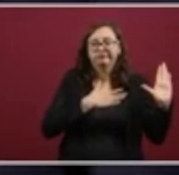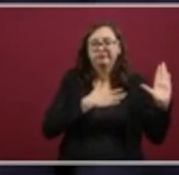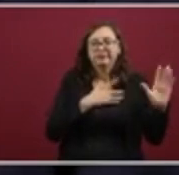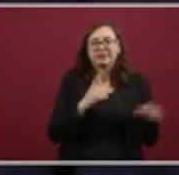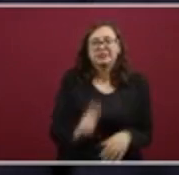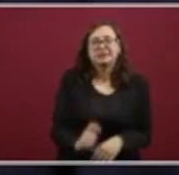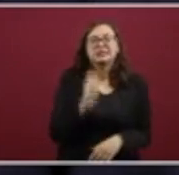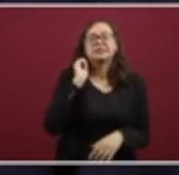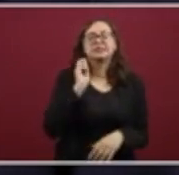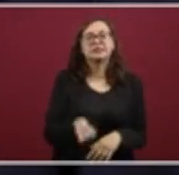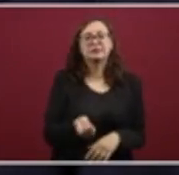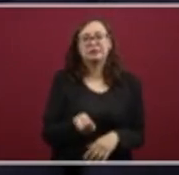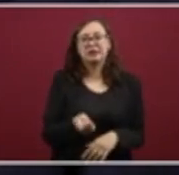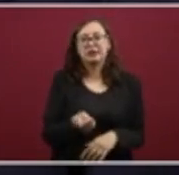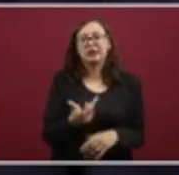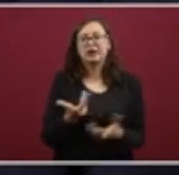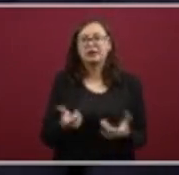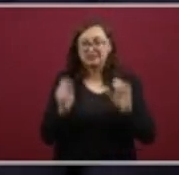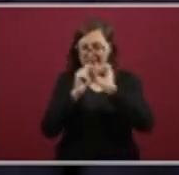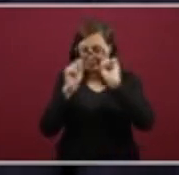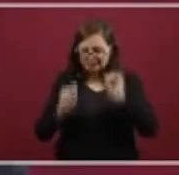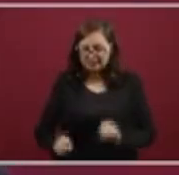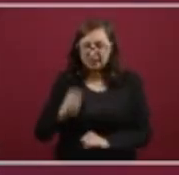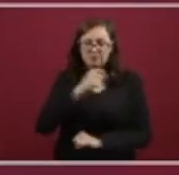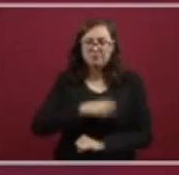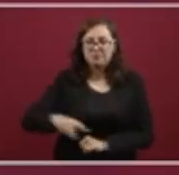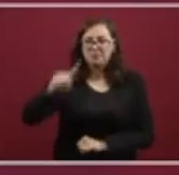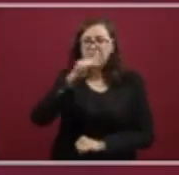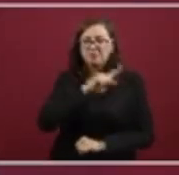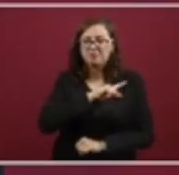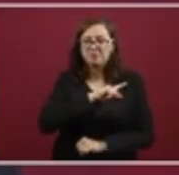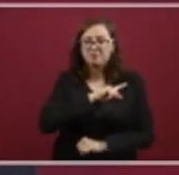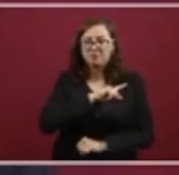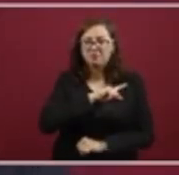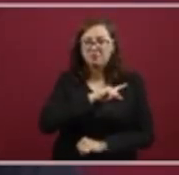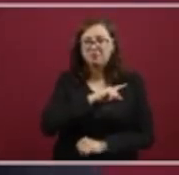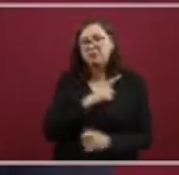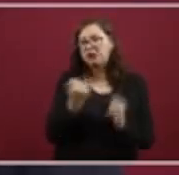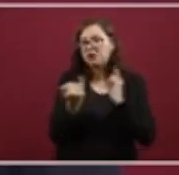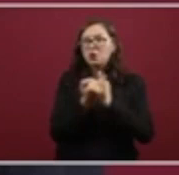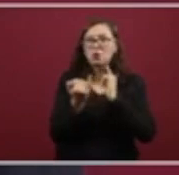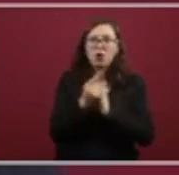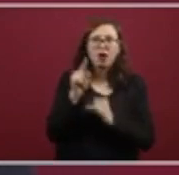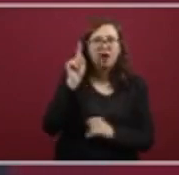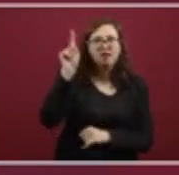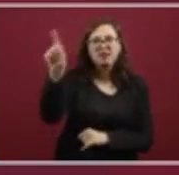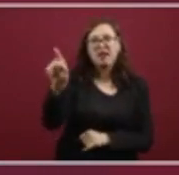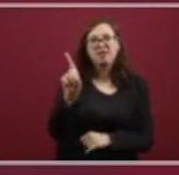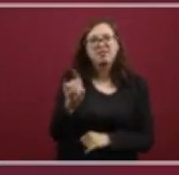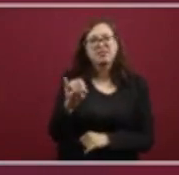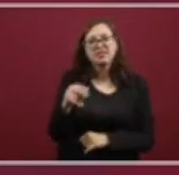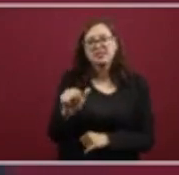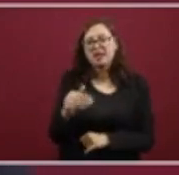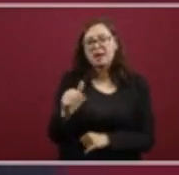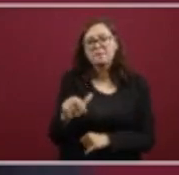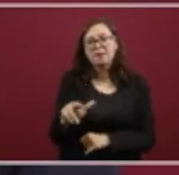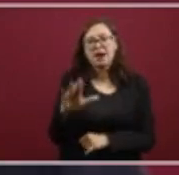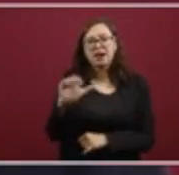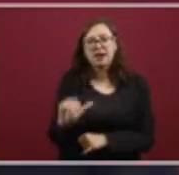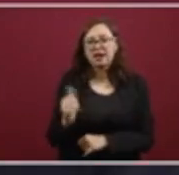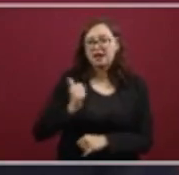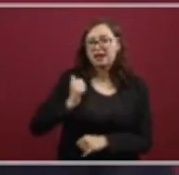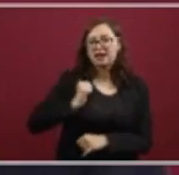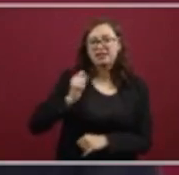es que vamos a tener un sistema de salud como el que tienen en Dinamarca, como el que tienen en Canadá.